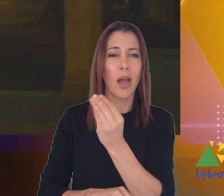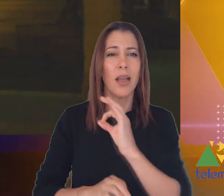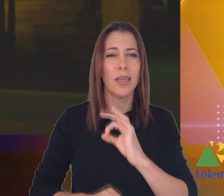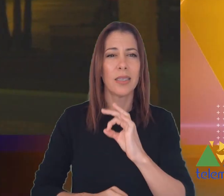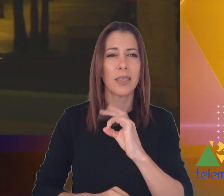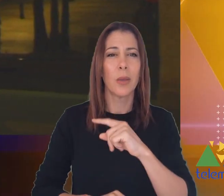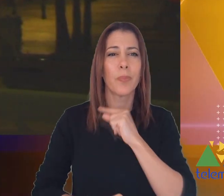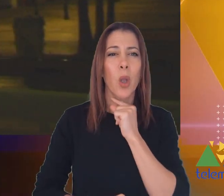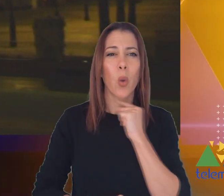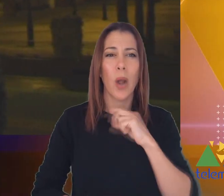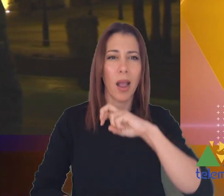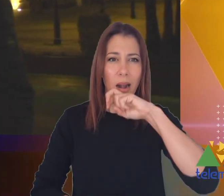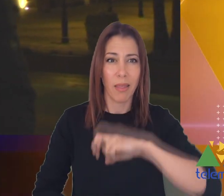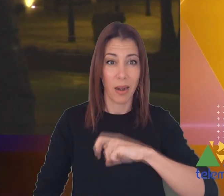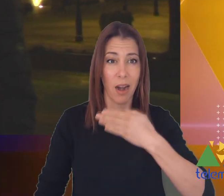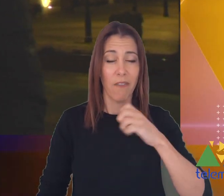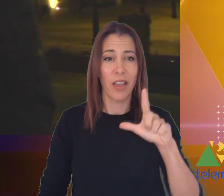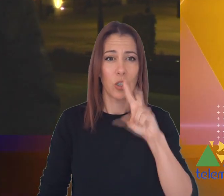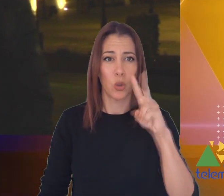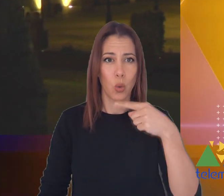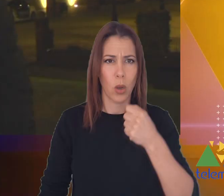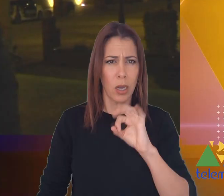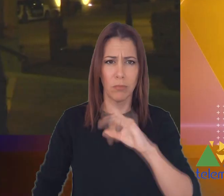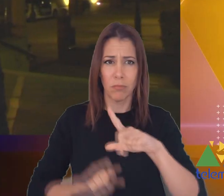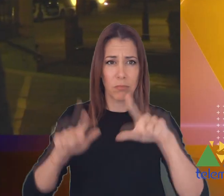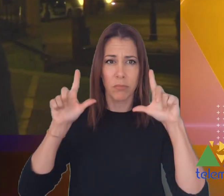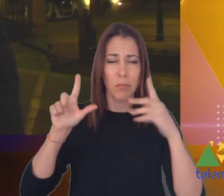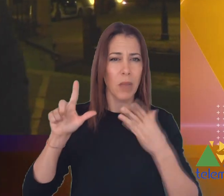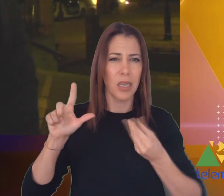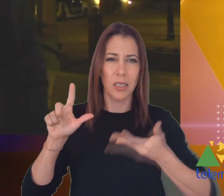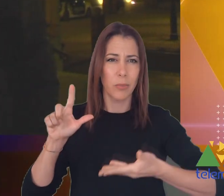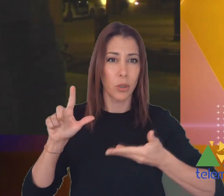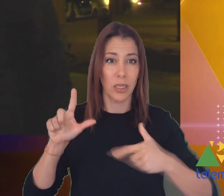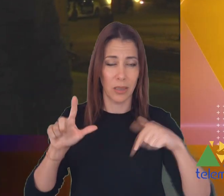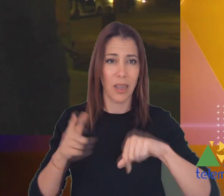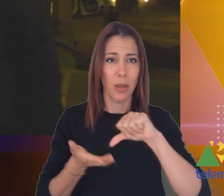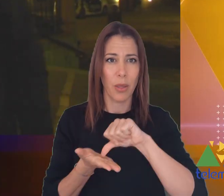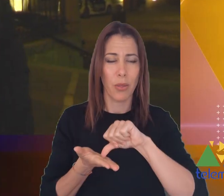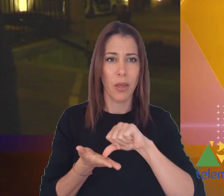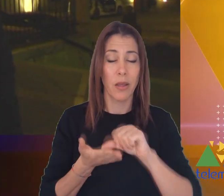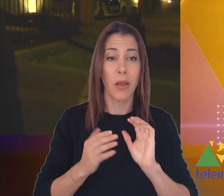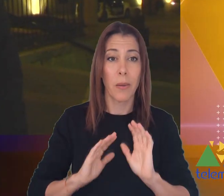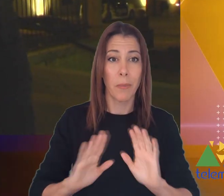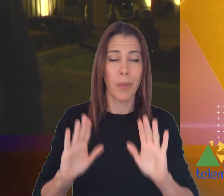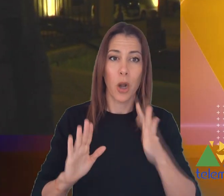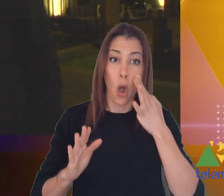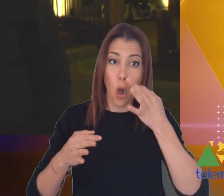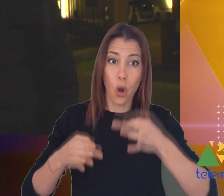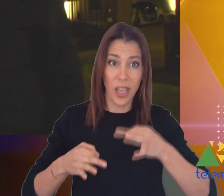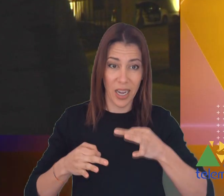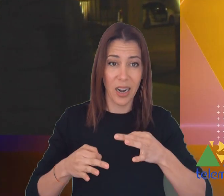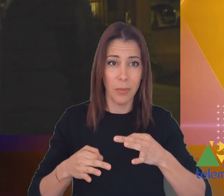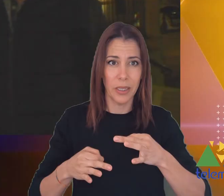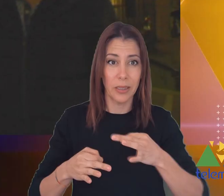Belluga. El cardenal Belluga es uno de los personajes más importantes de nuestra ciudad y aunque originariamente